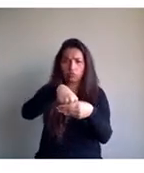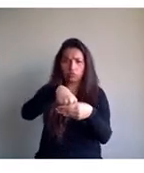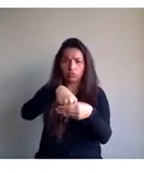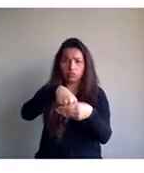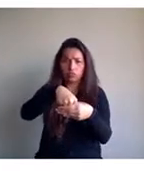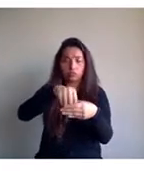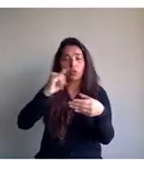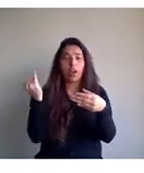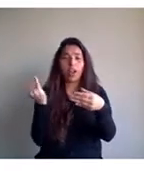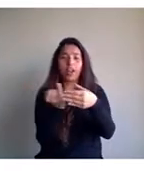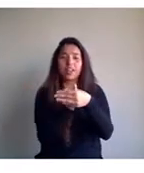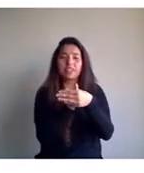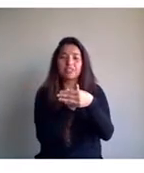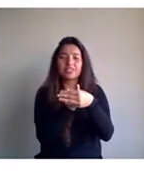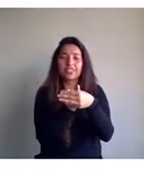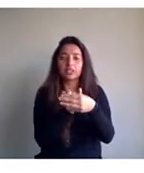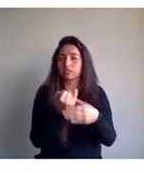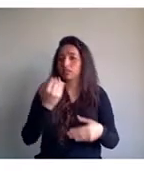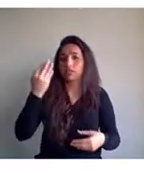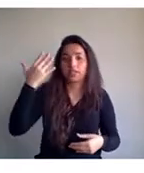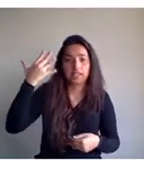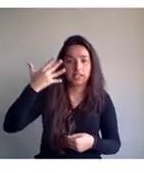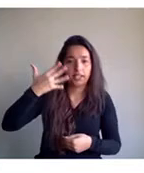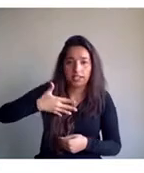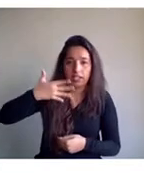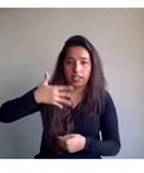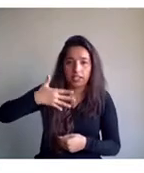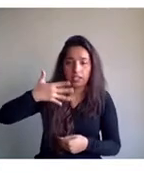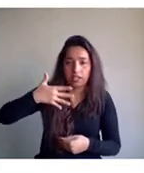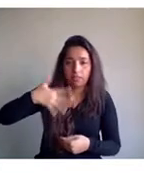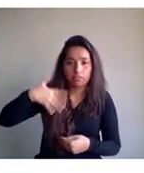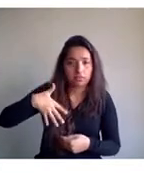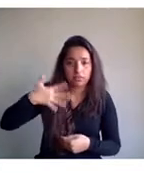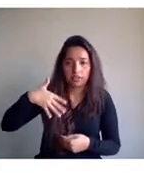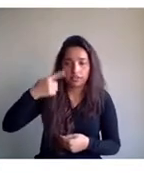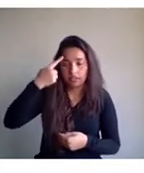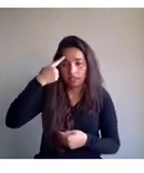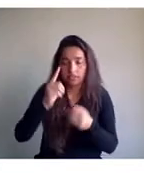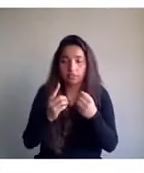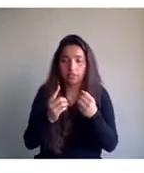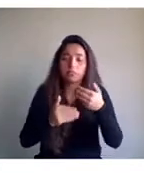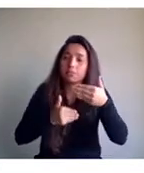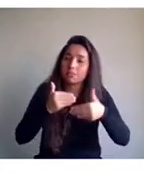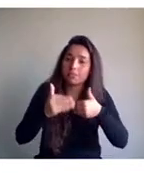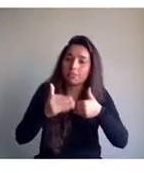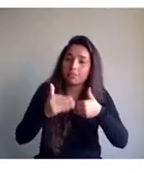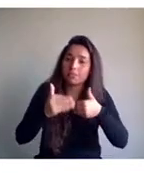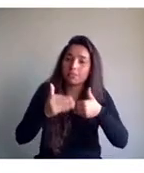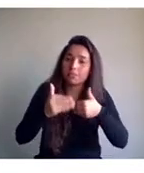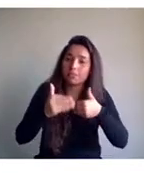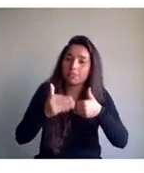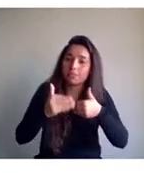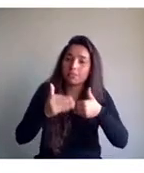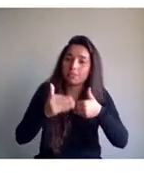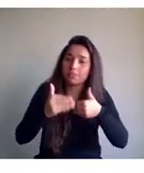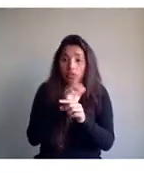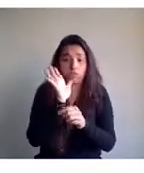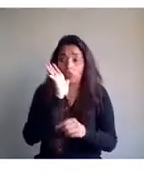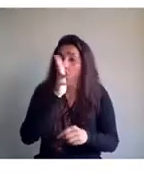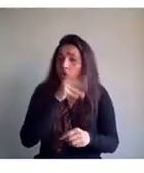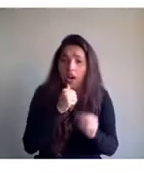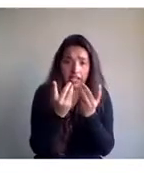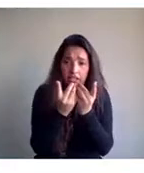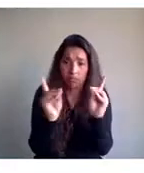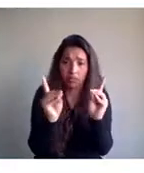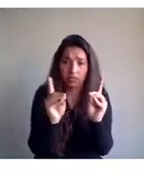en este momento para una democracia y para un proceso no se concibe ni la democracia ni el desarrollo sin la inclusión